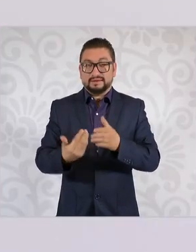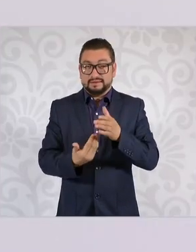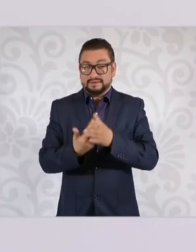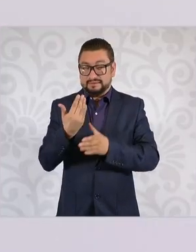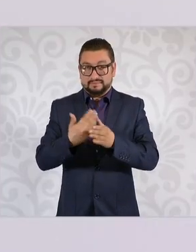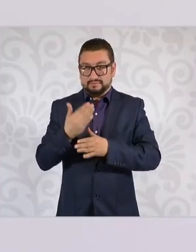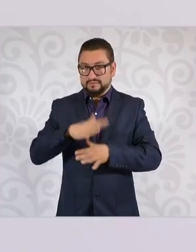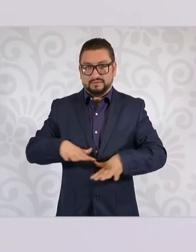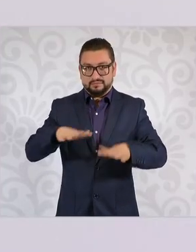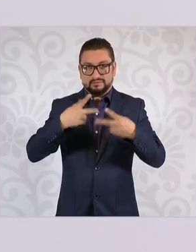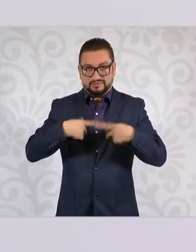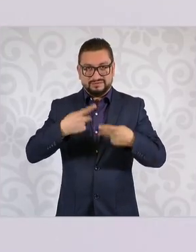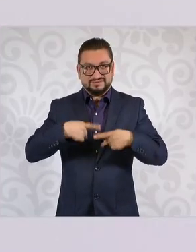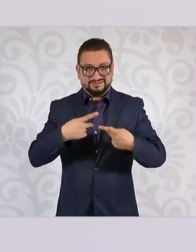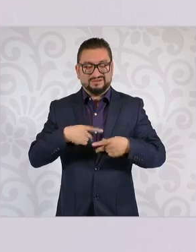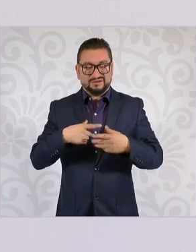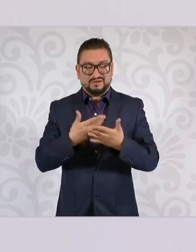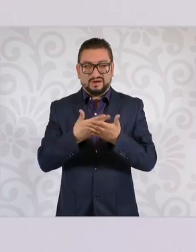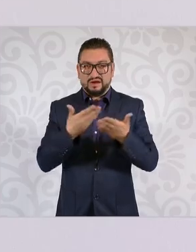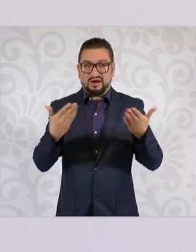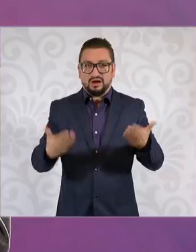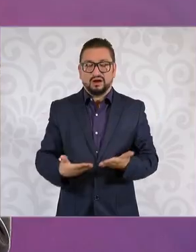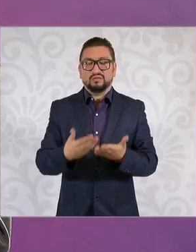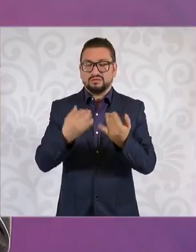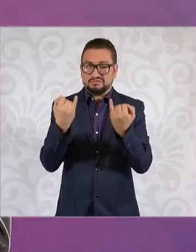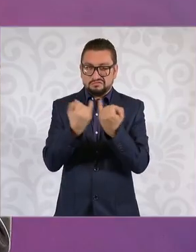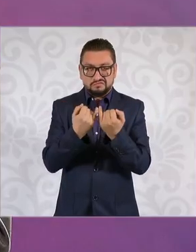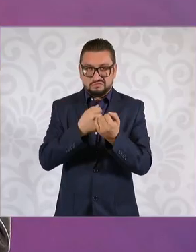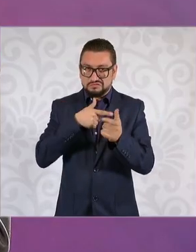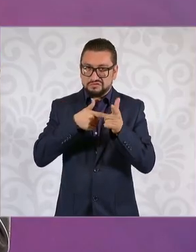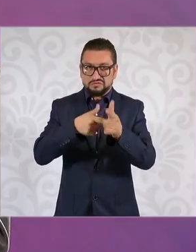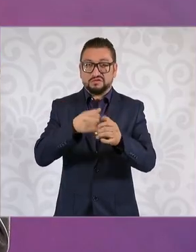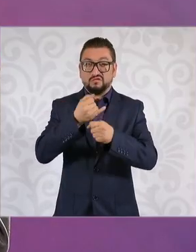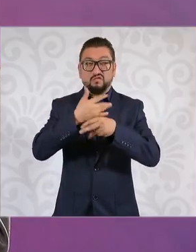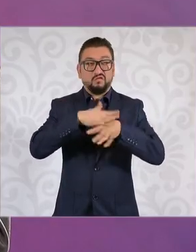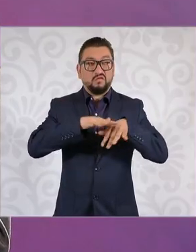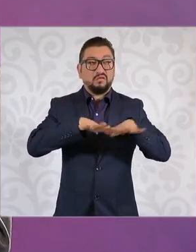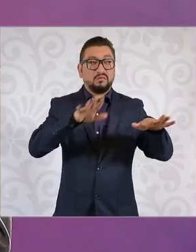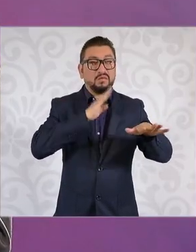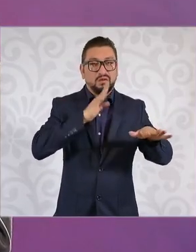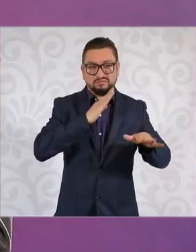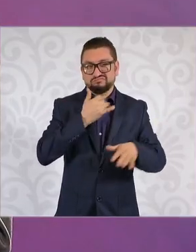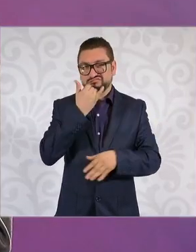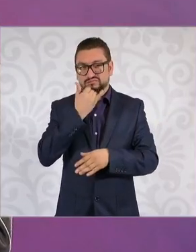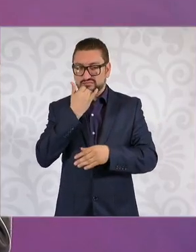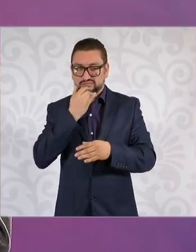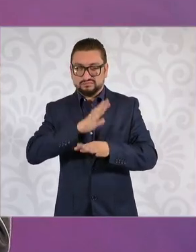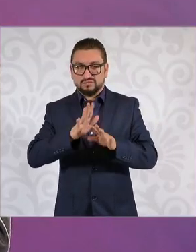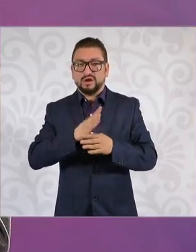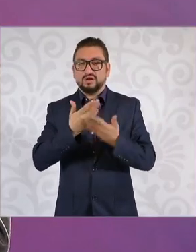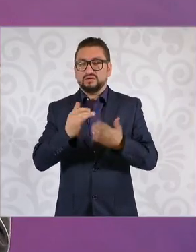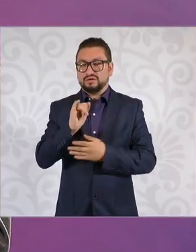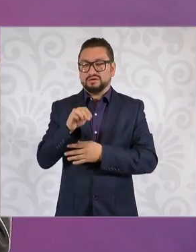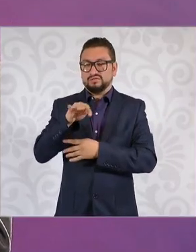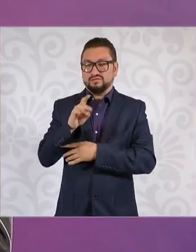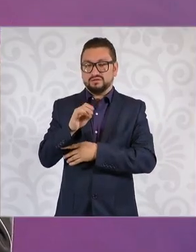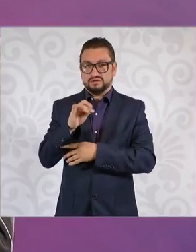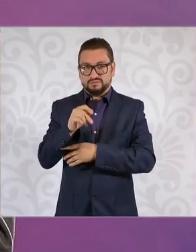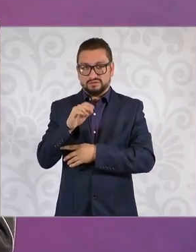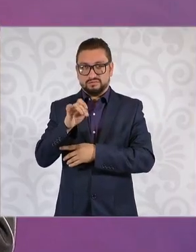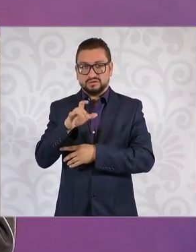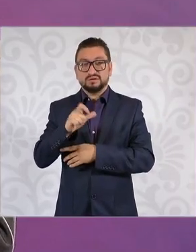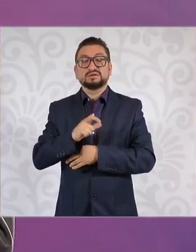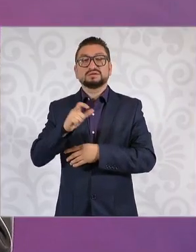Pueblo iniciamos otra etapa de la lucha contra la desinformación. Infodemia MX presentará cada miércoles la